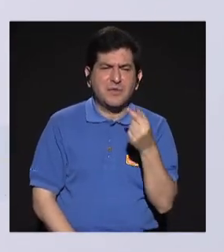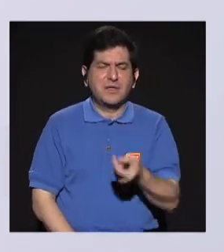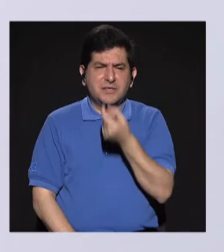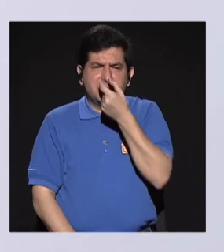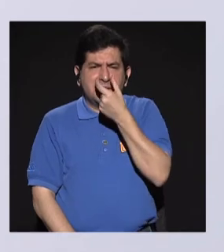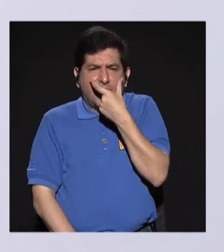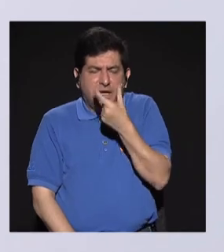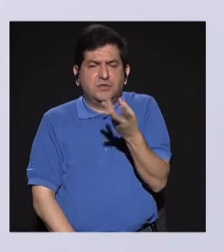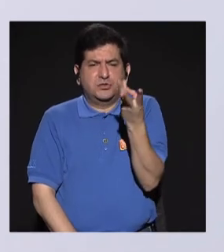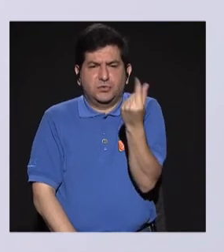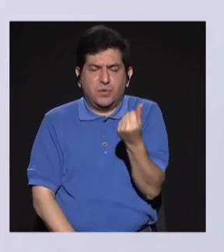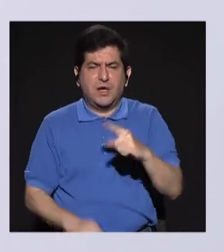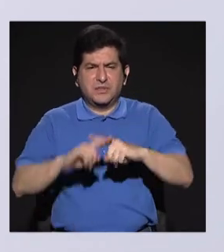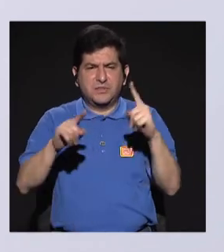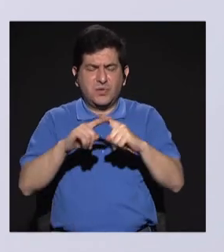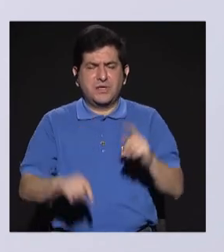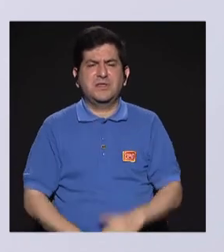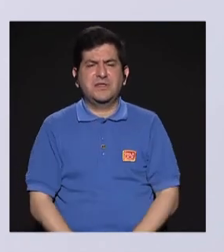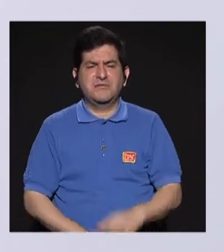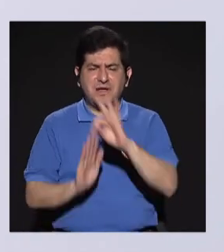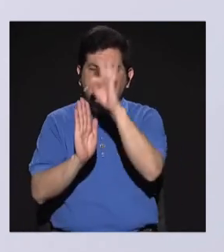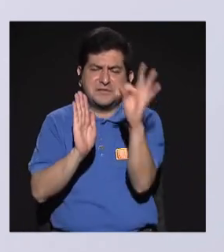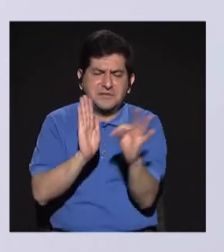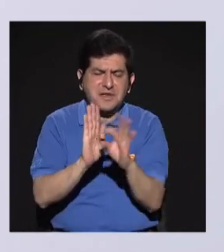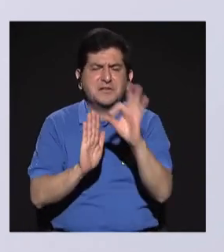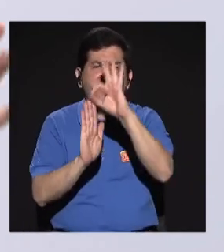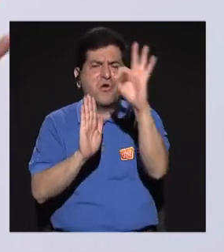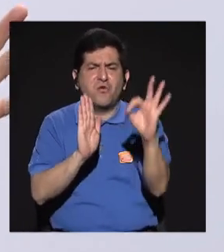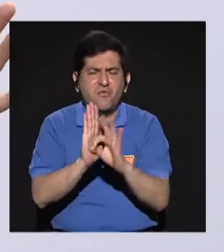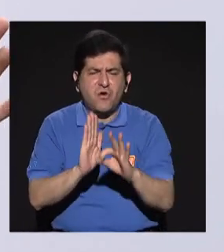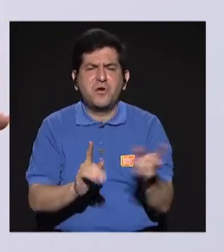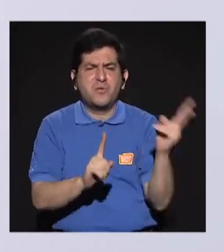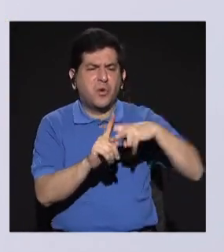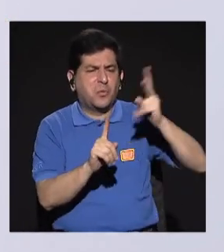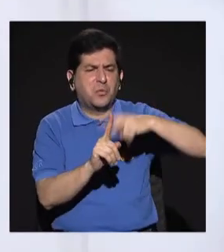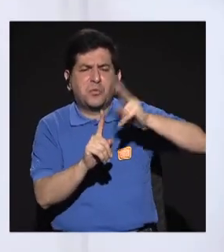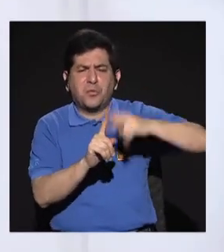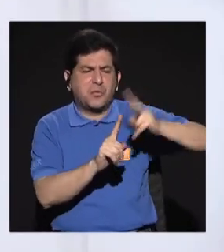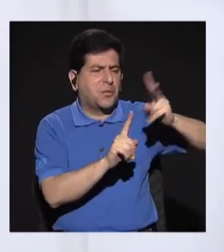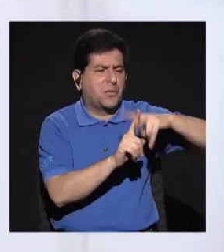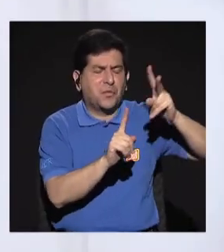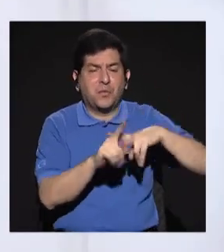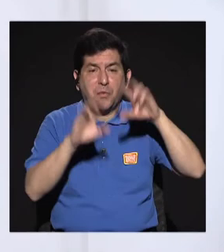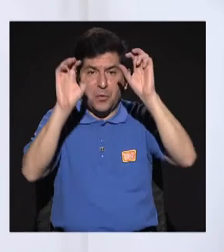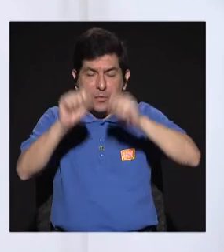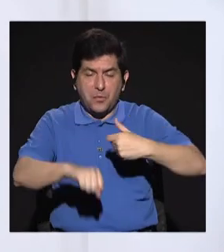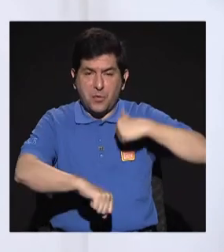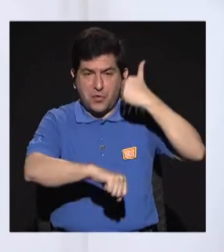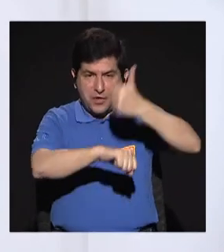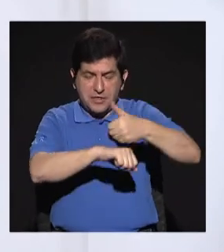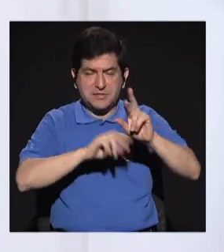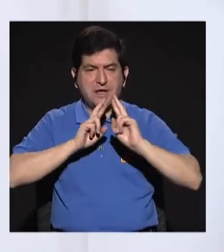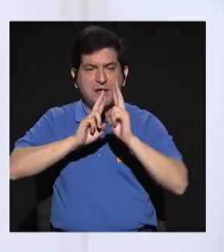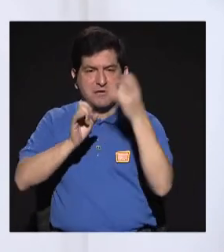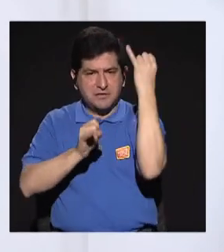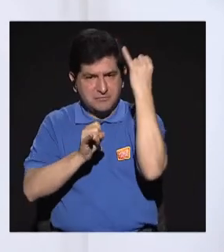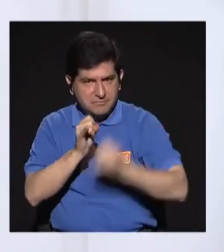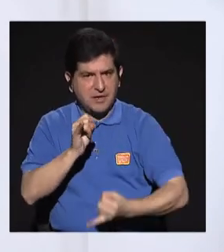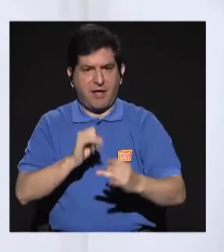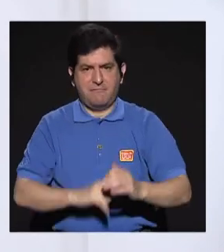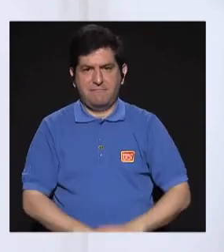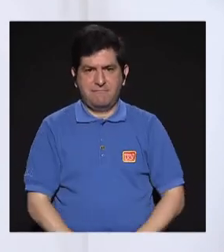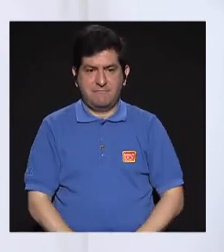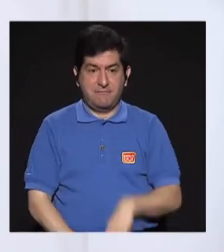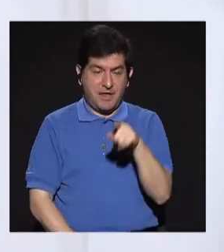cuánto es la anchura y hay una serie de tablas y fórmulas que vamos aplicando para poder llegar al resultado final